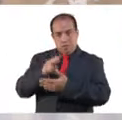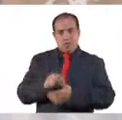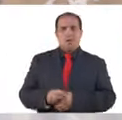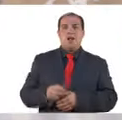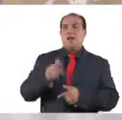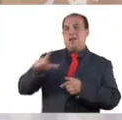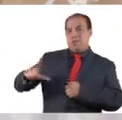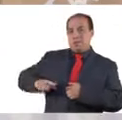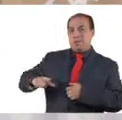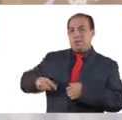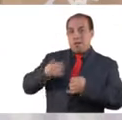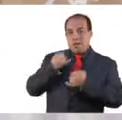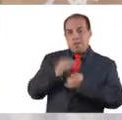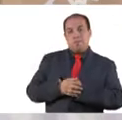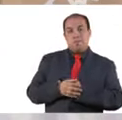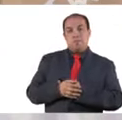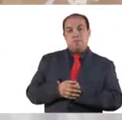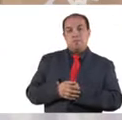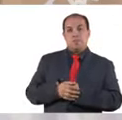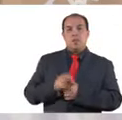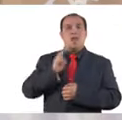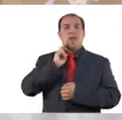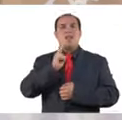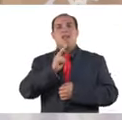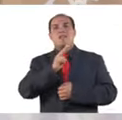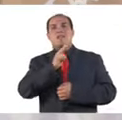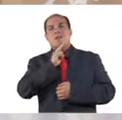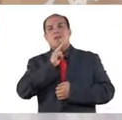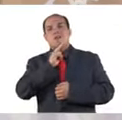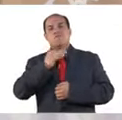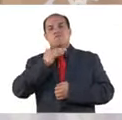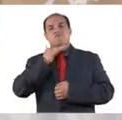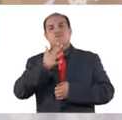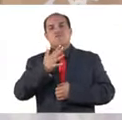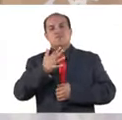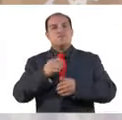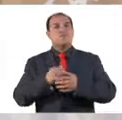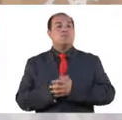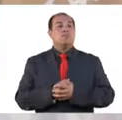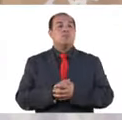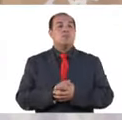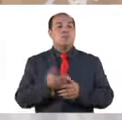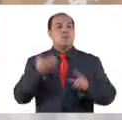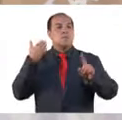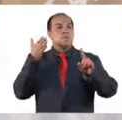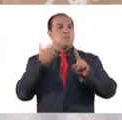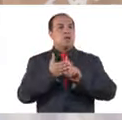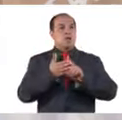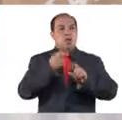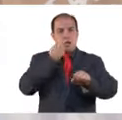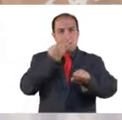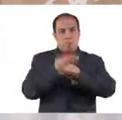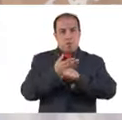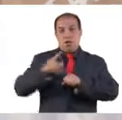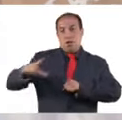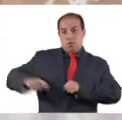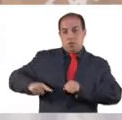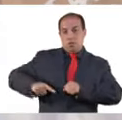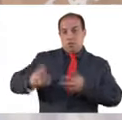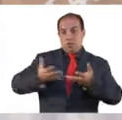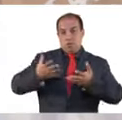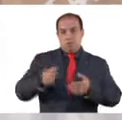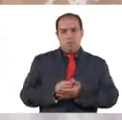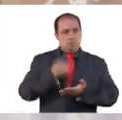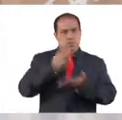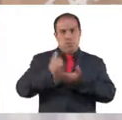un negocio sucio que querían además que hubiera una responsabilidad por parte del gobierno, no